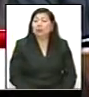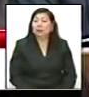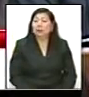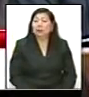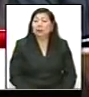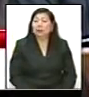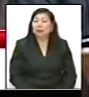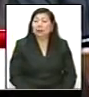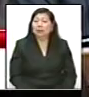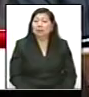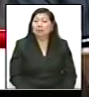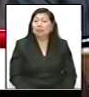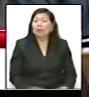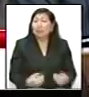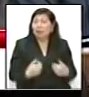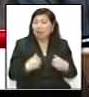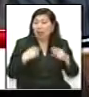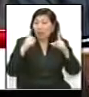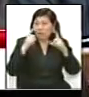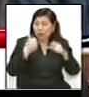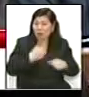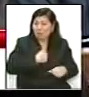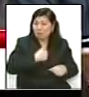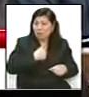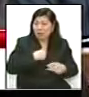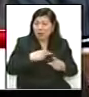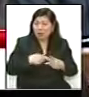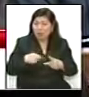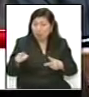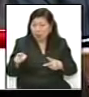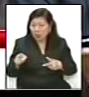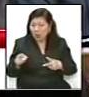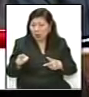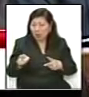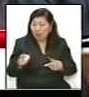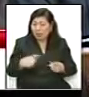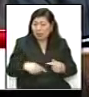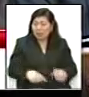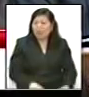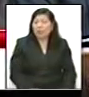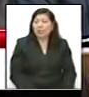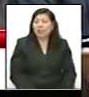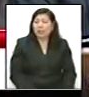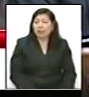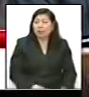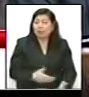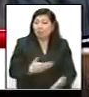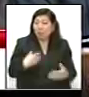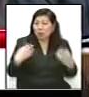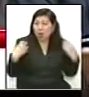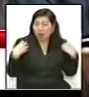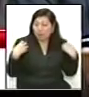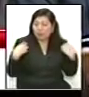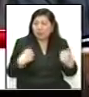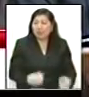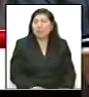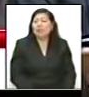República. Tenían foto mía saliendo del Congreso de la República, saliendo de mi oficina,